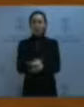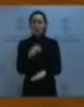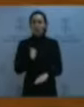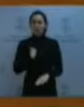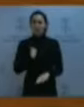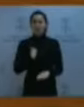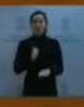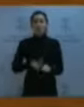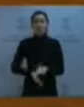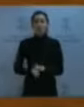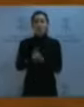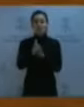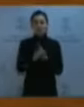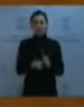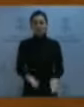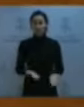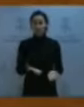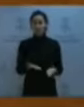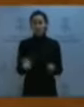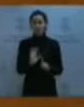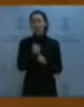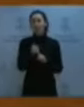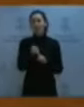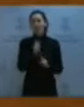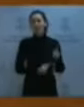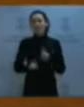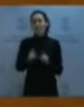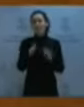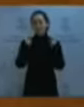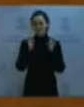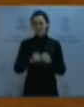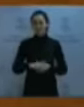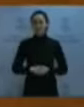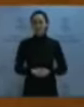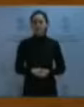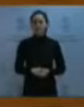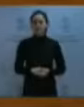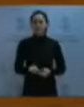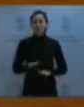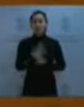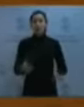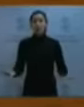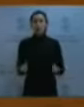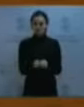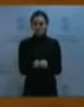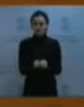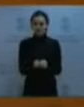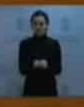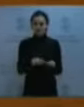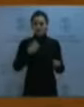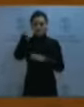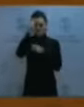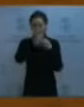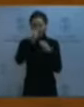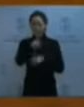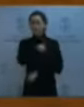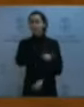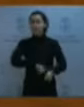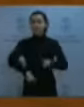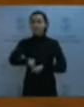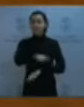mismas políticas. Y así no vamos a resolver los problemas, señora consejera. En definitiva, creemos que el problema que tiene